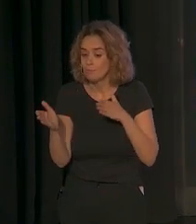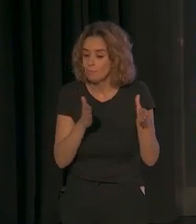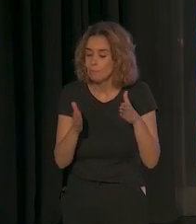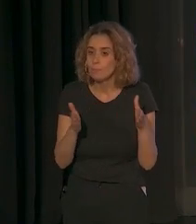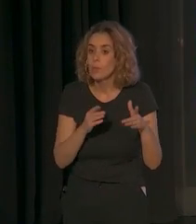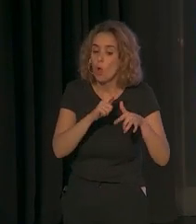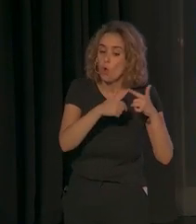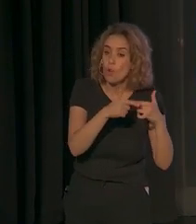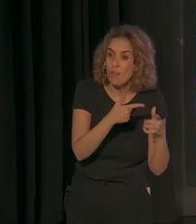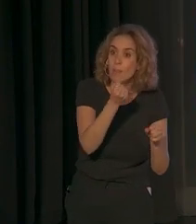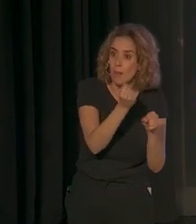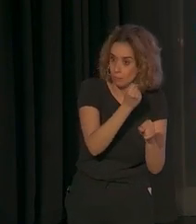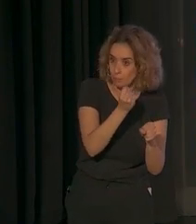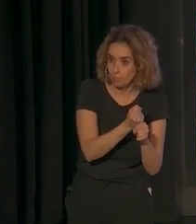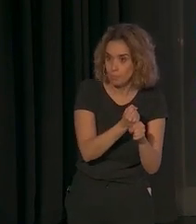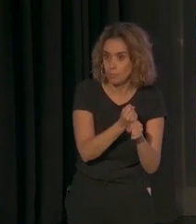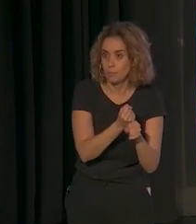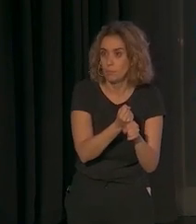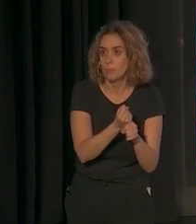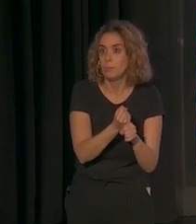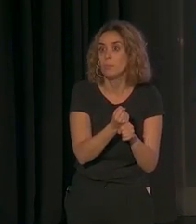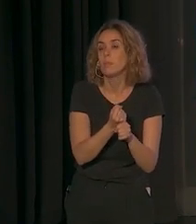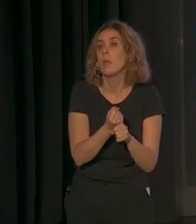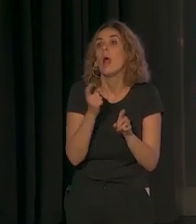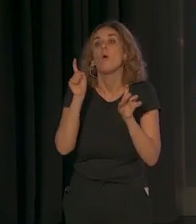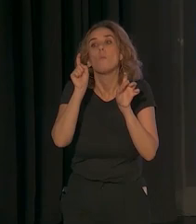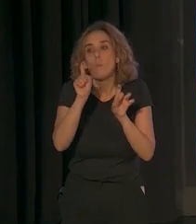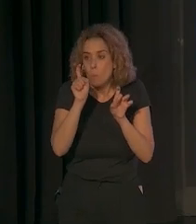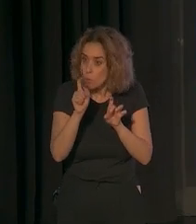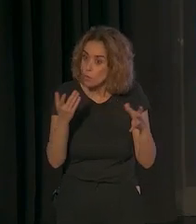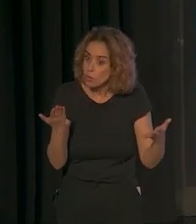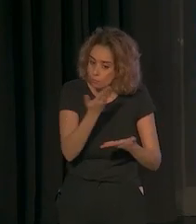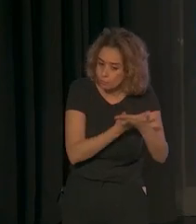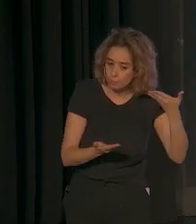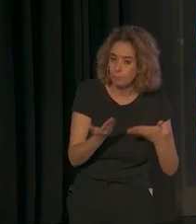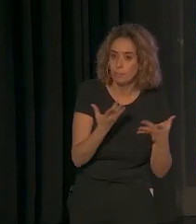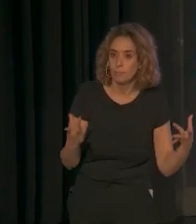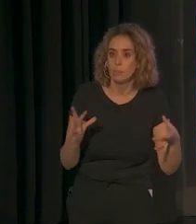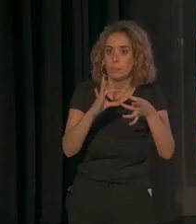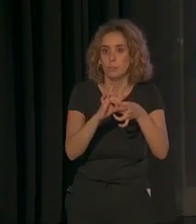trabajamos con la familia y con el profesor, el educador.